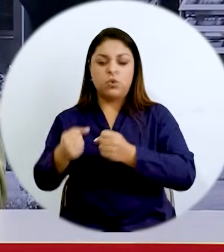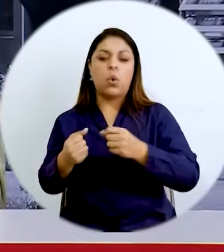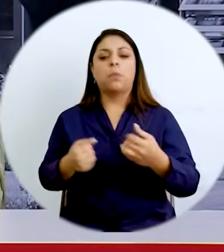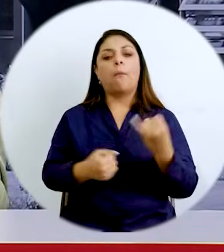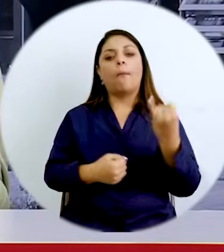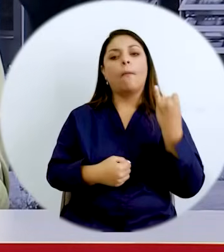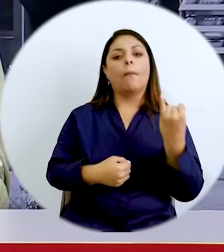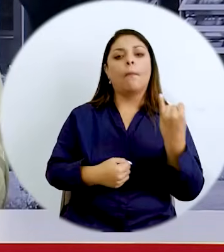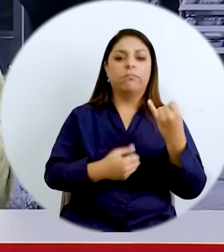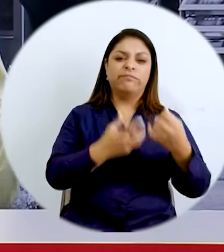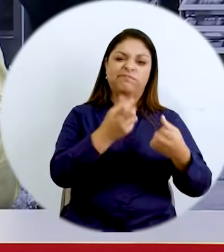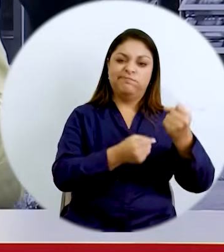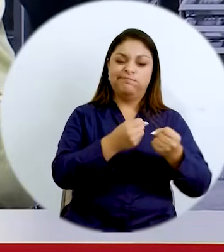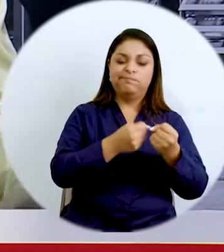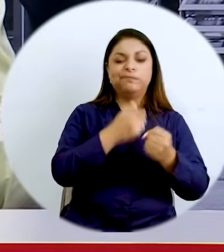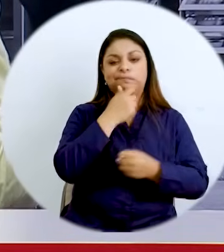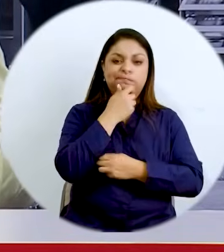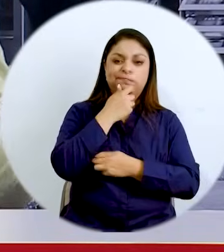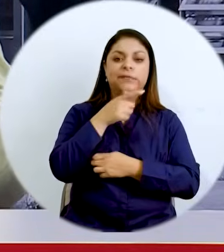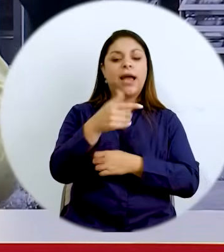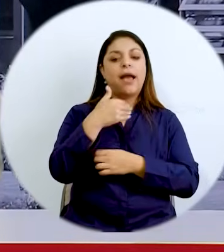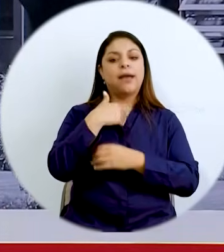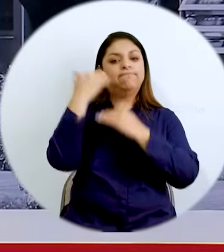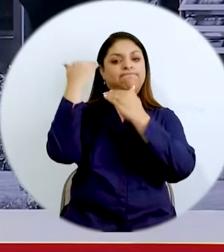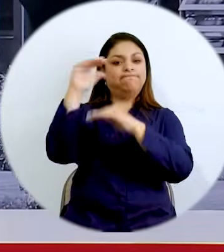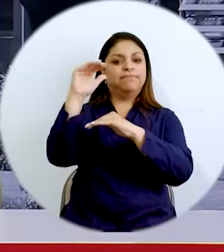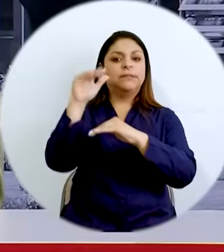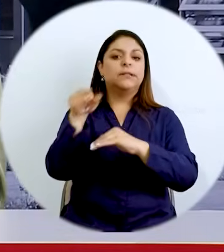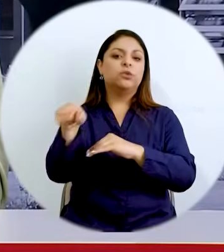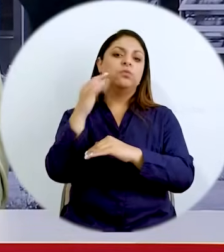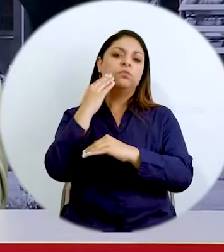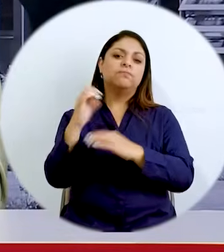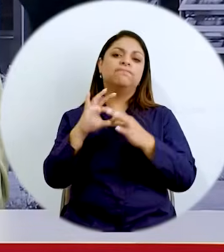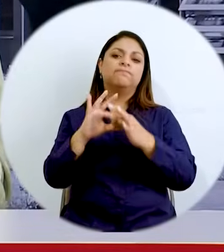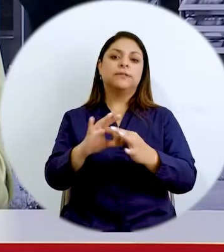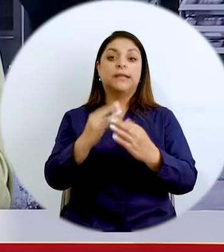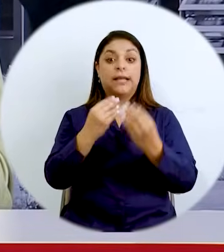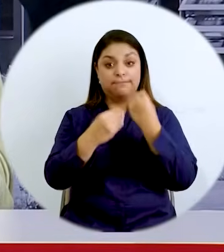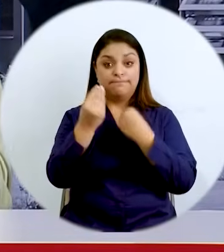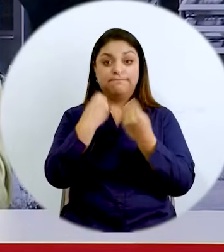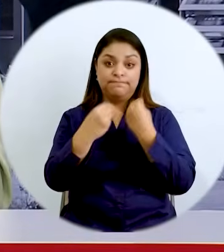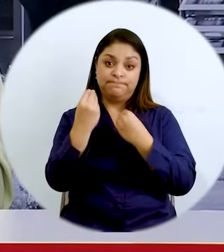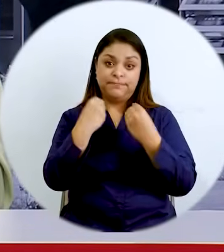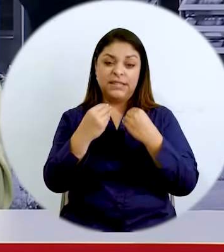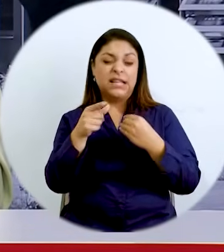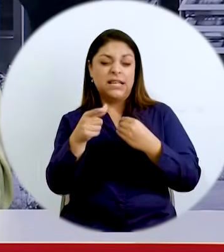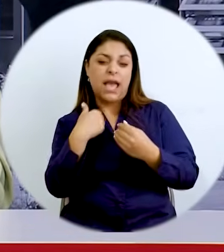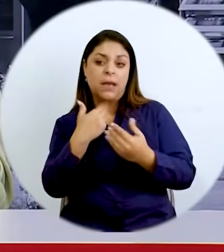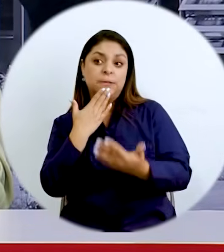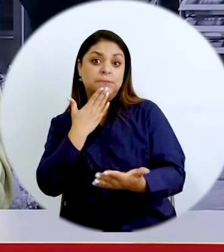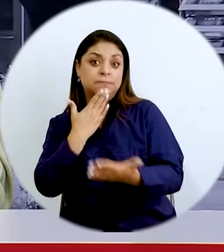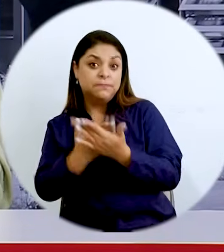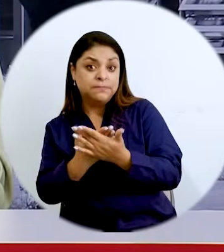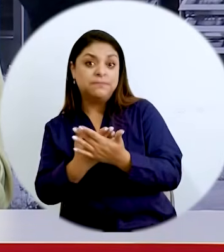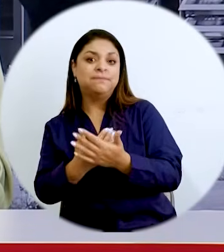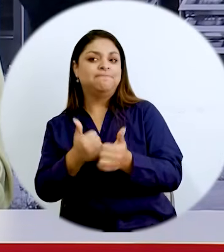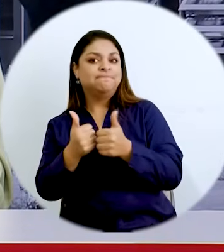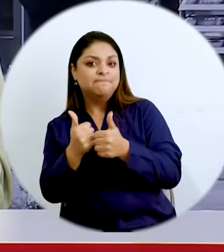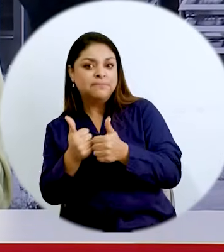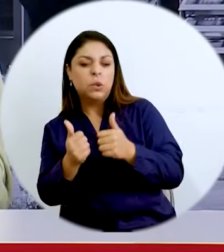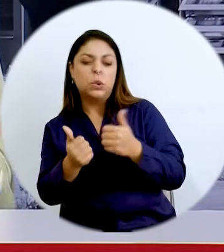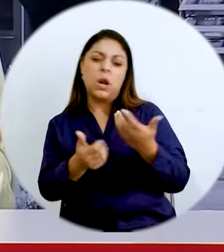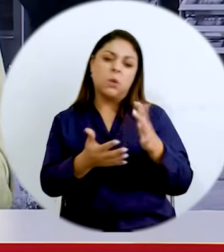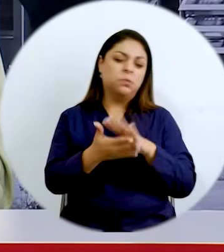de lactancia, y eso tiene como unos límites, ¿verdad? Y eso se relaciona con la alimentación y te puede generar